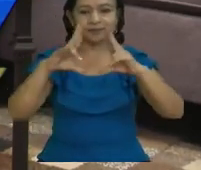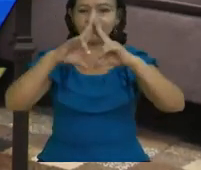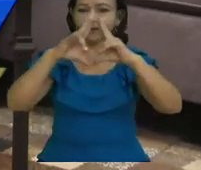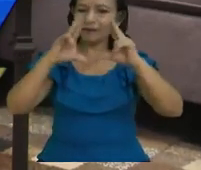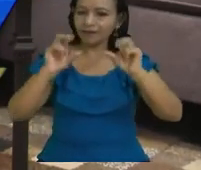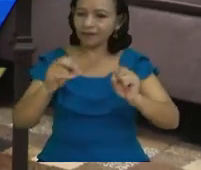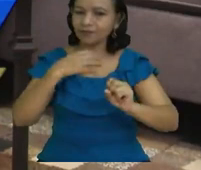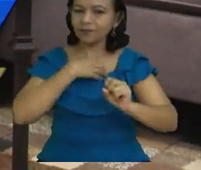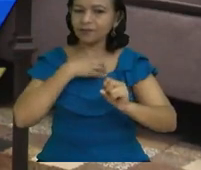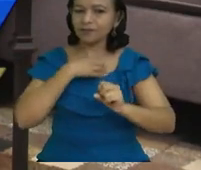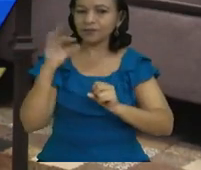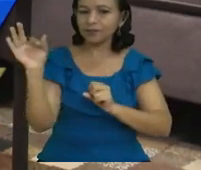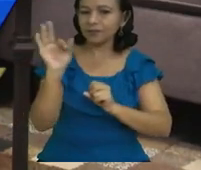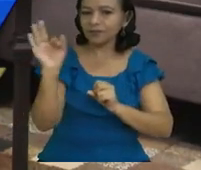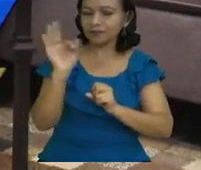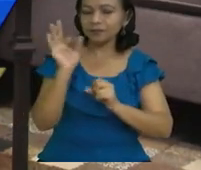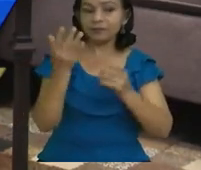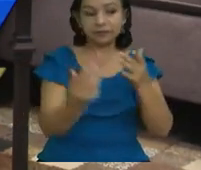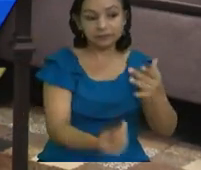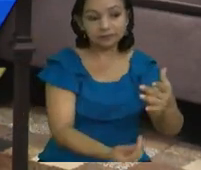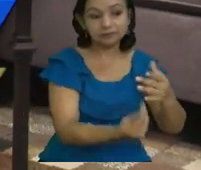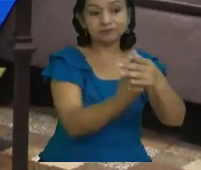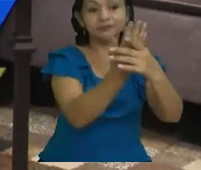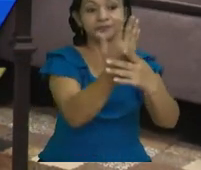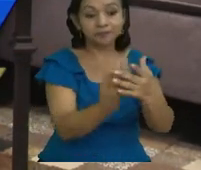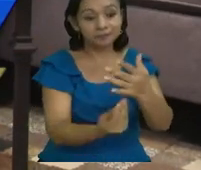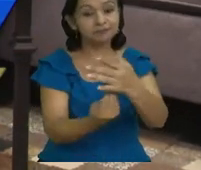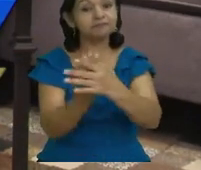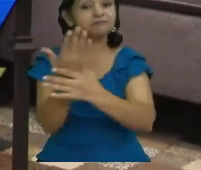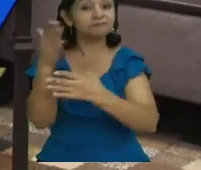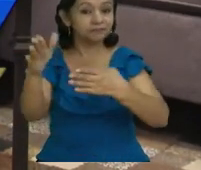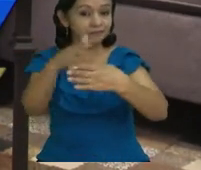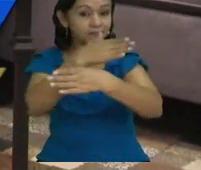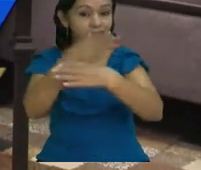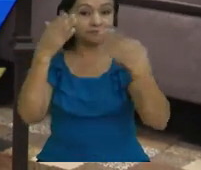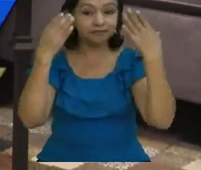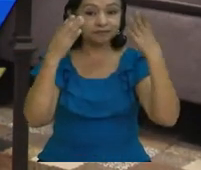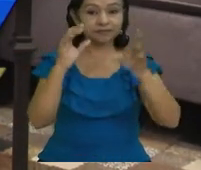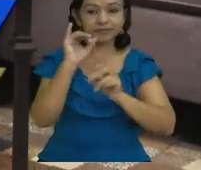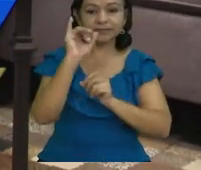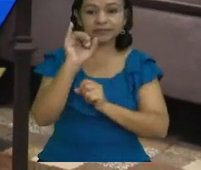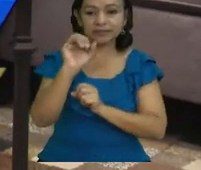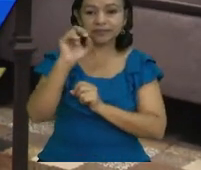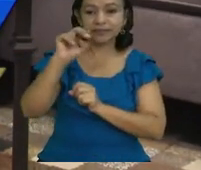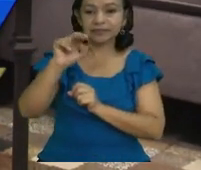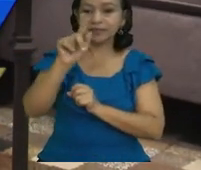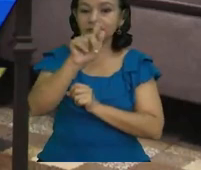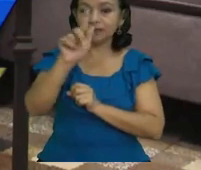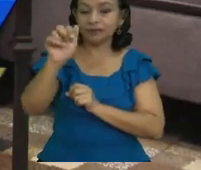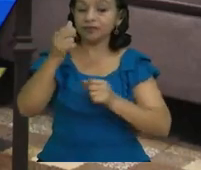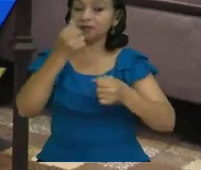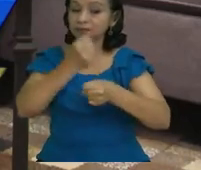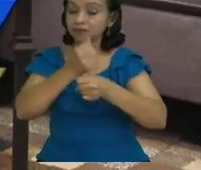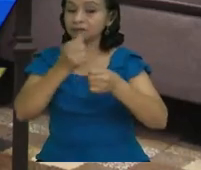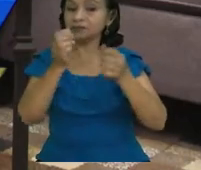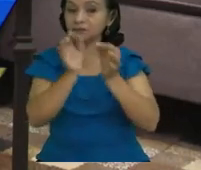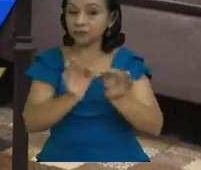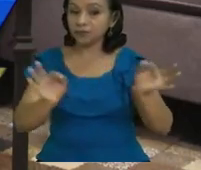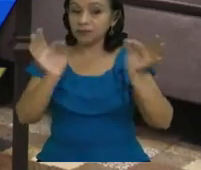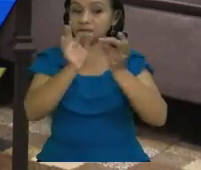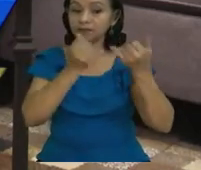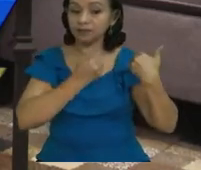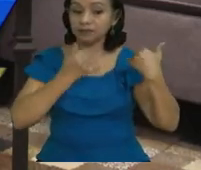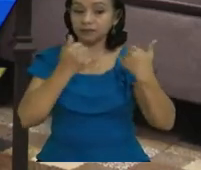esa vasta producción. Claro. Y ahí sin duda alguna el INTA jugando papeles importantes. Compañera, realidades para